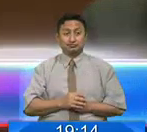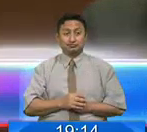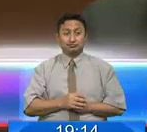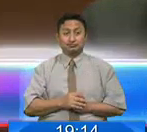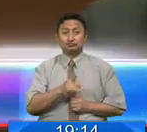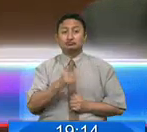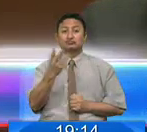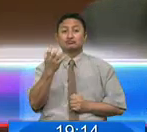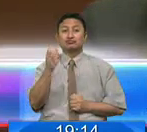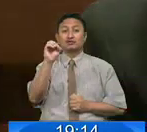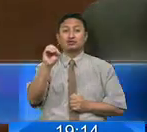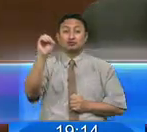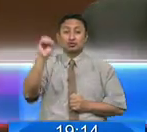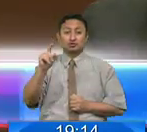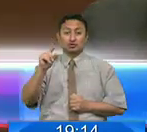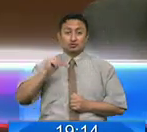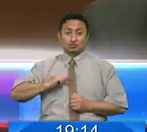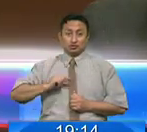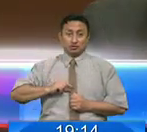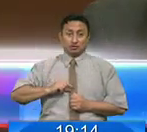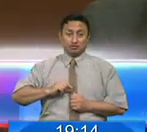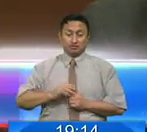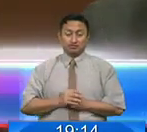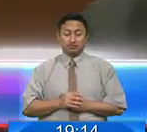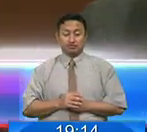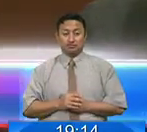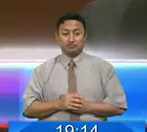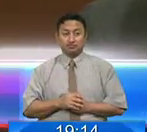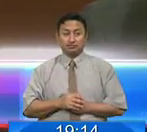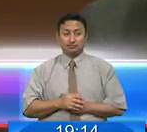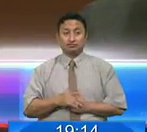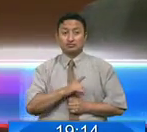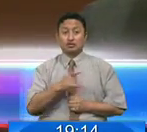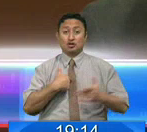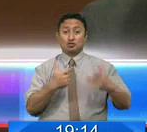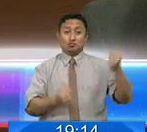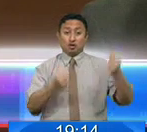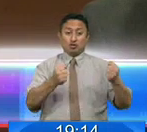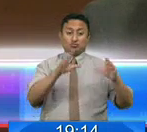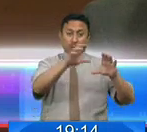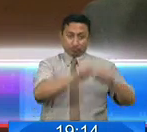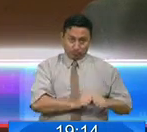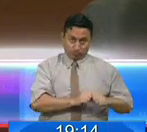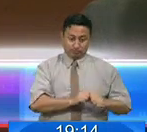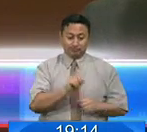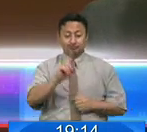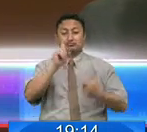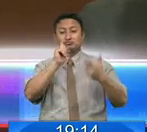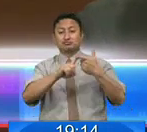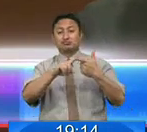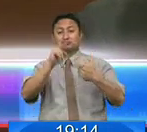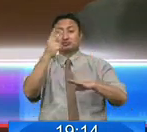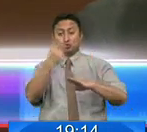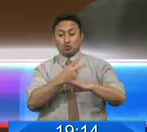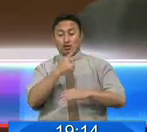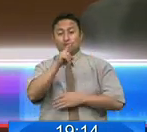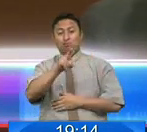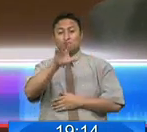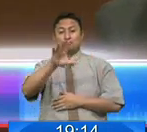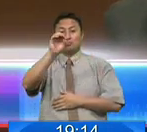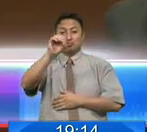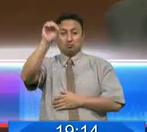15% la remuneración básica unificada del trabajador y la retención del vehículo por segunda vez es del 25%